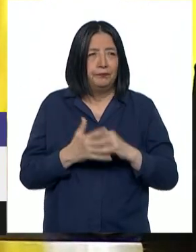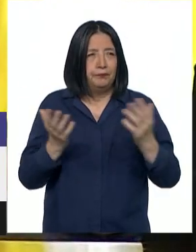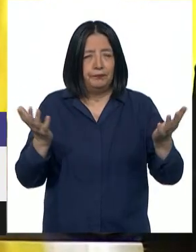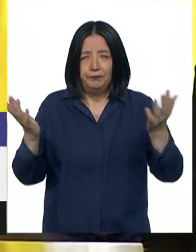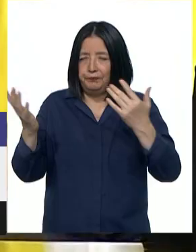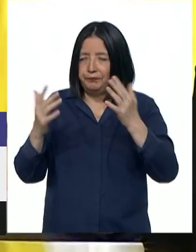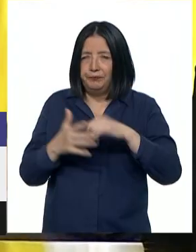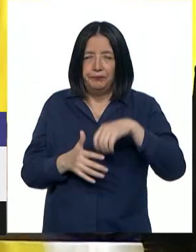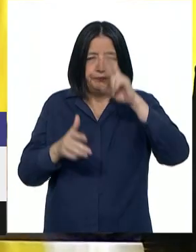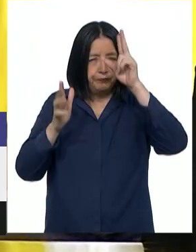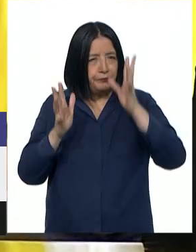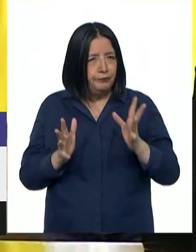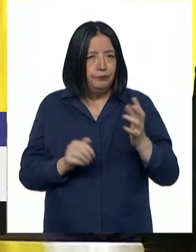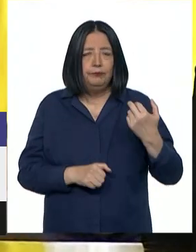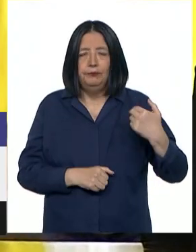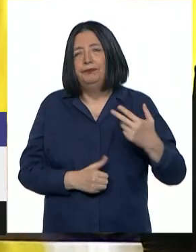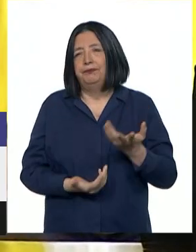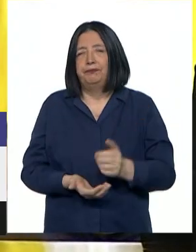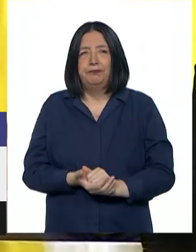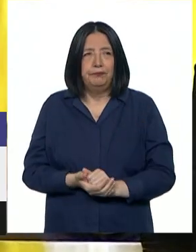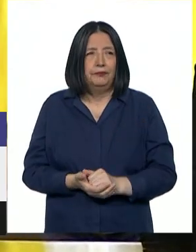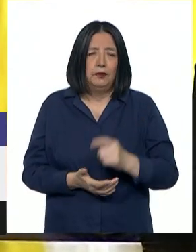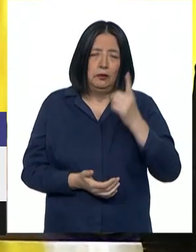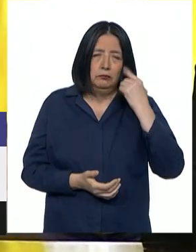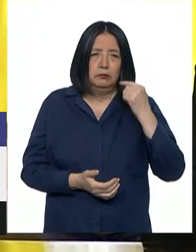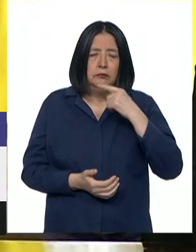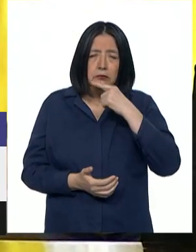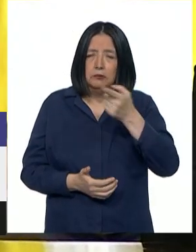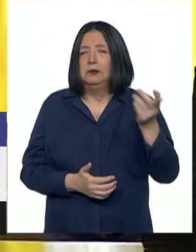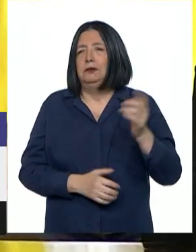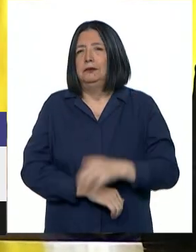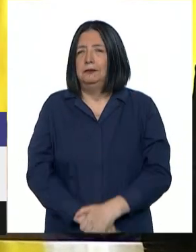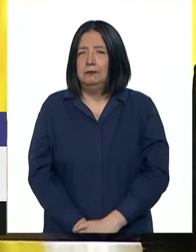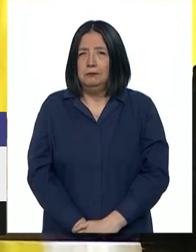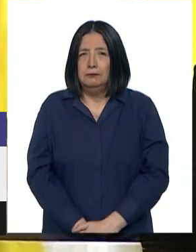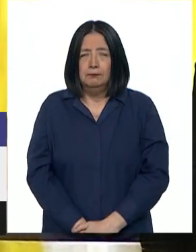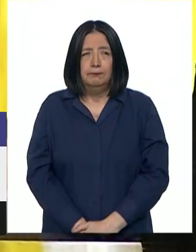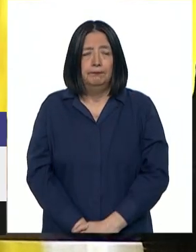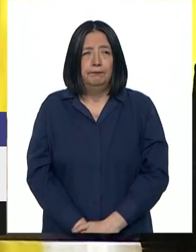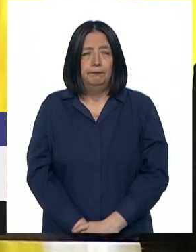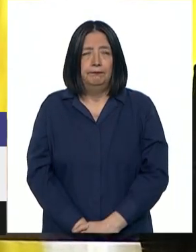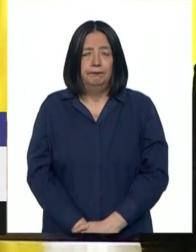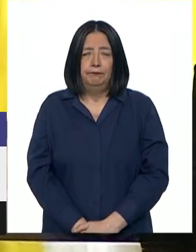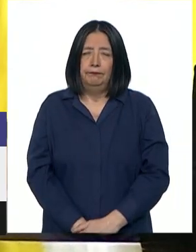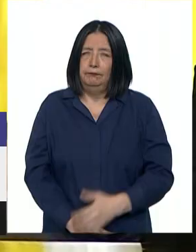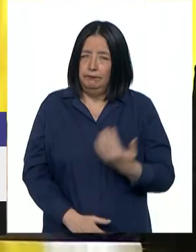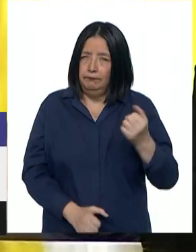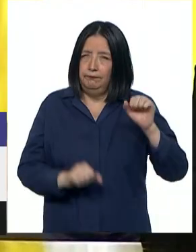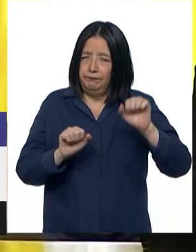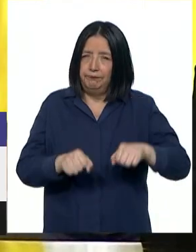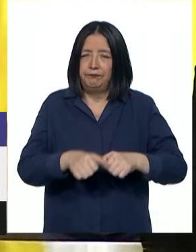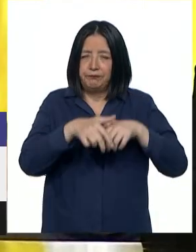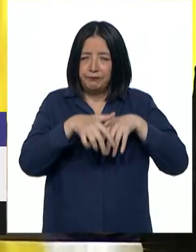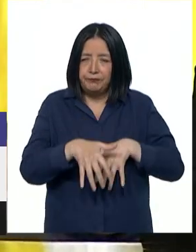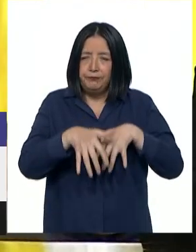de compatriotas nuestros, de hombres y mujeres, a una